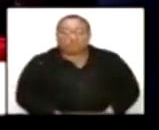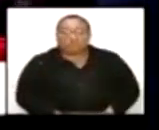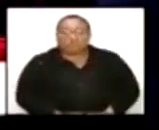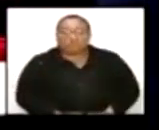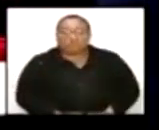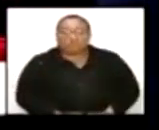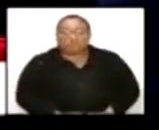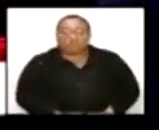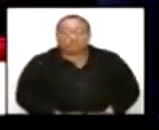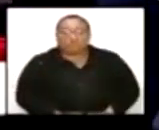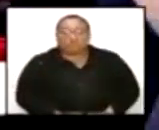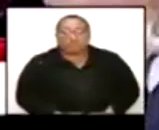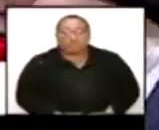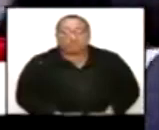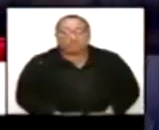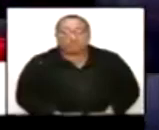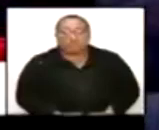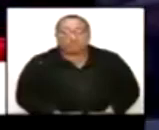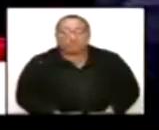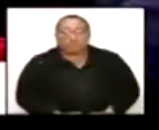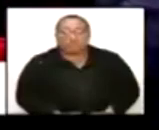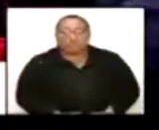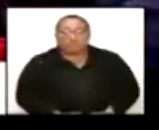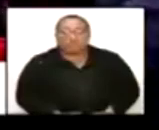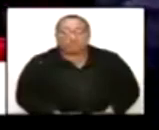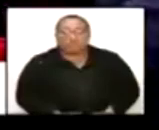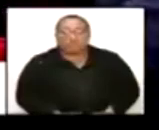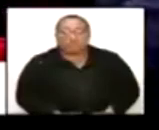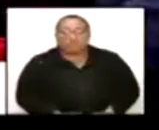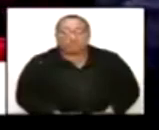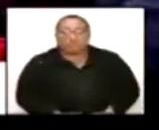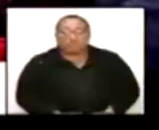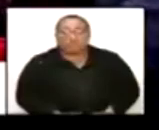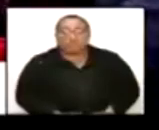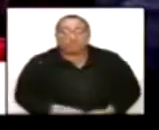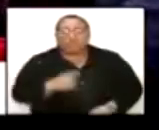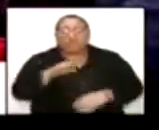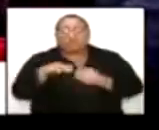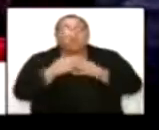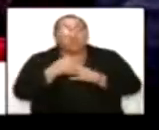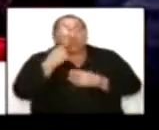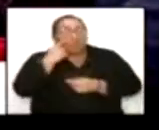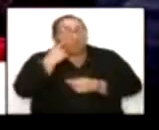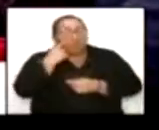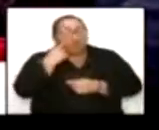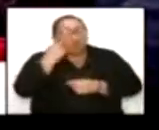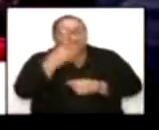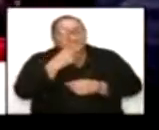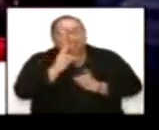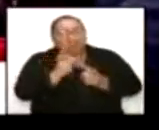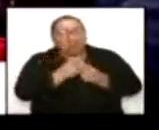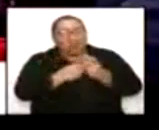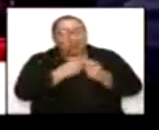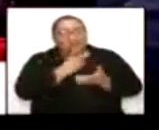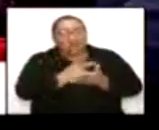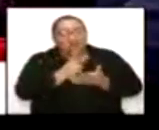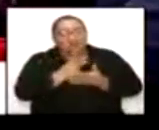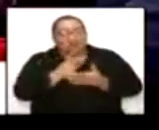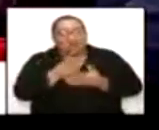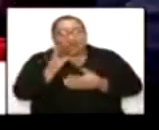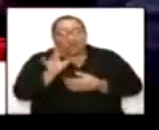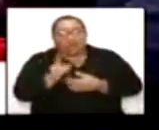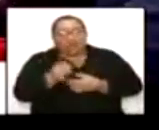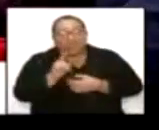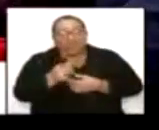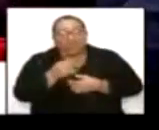Escucho a algunos congresistas que ya nosotros conocemos sus discursos, que ya hemos escuchado sus